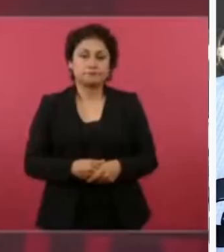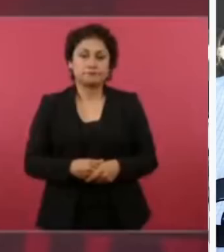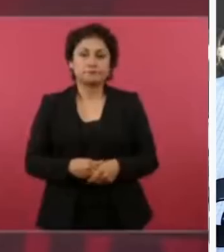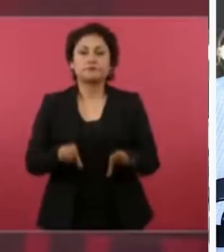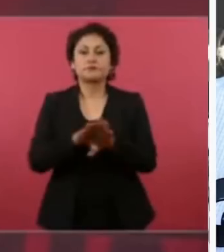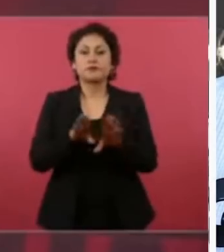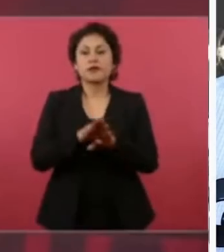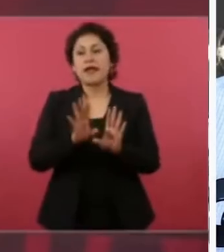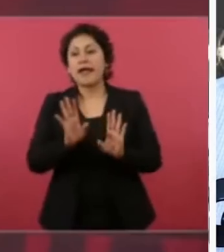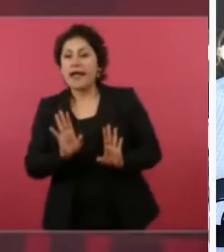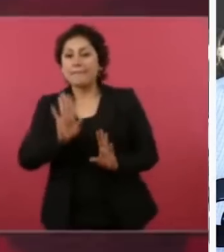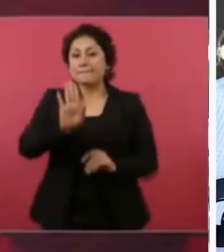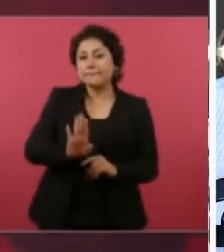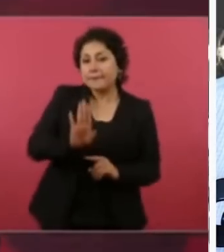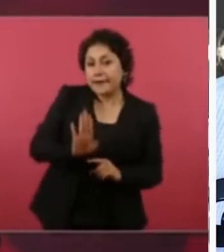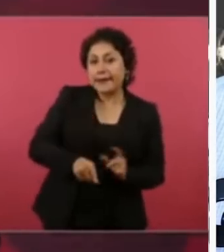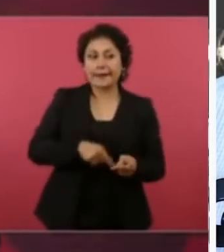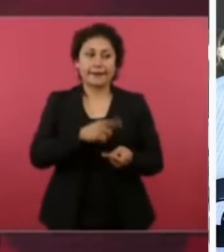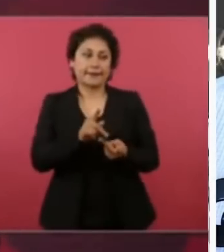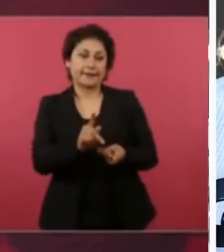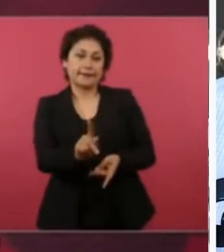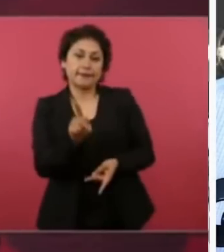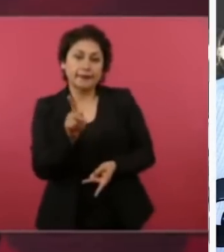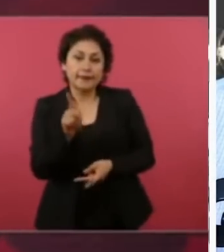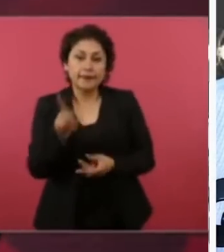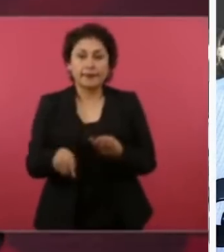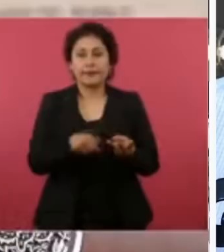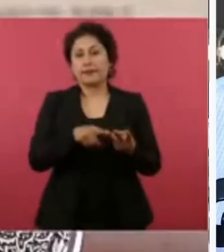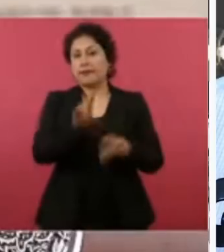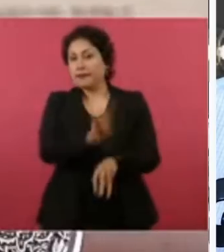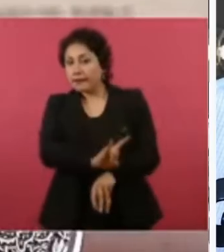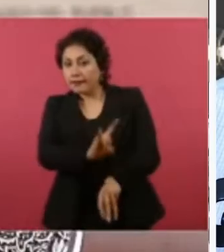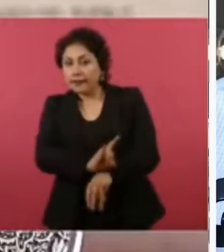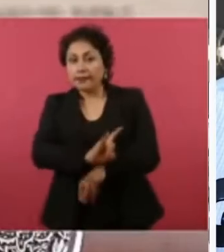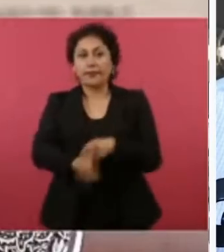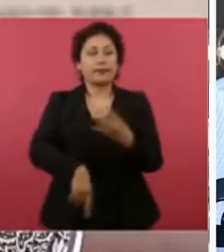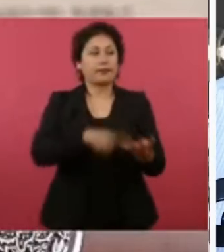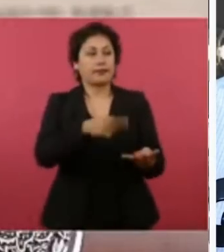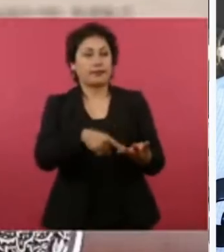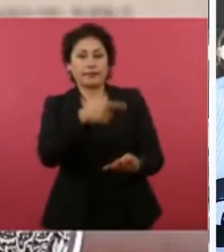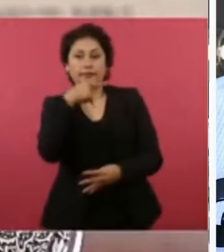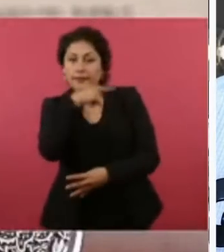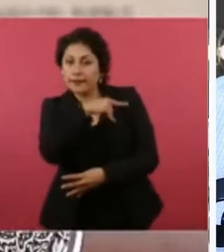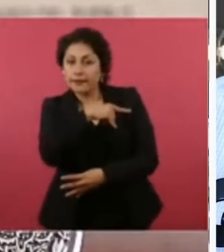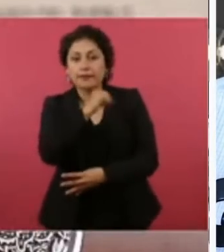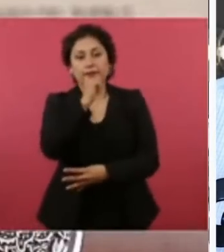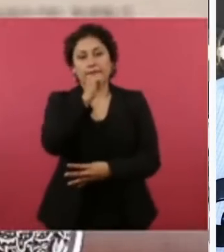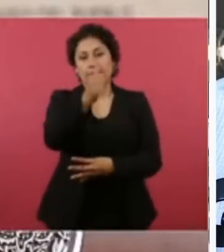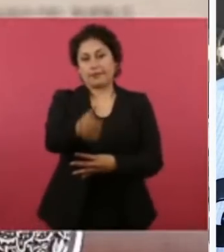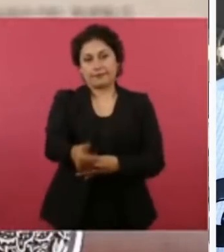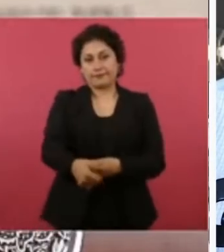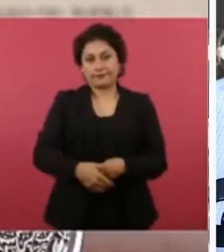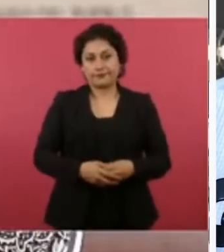recuerda cuando tuvo el confrontamiento con el presidente Trump, en aquella vez que le dijo, no soy